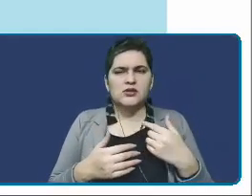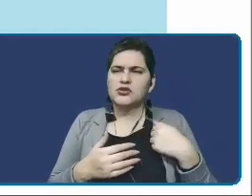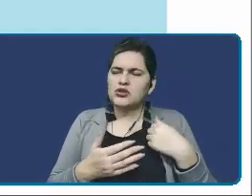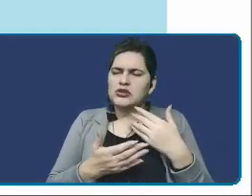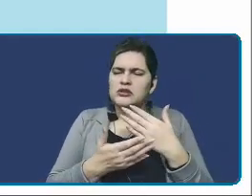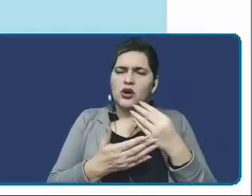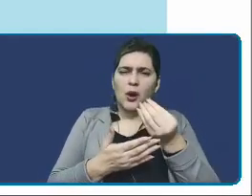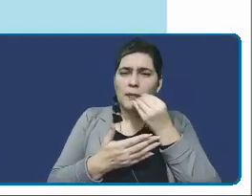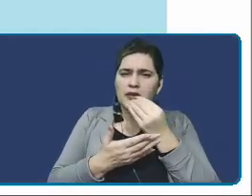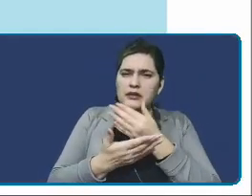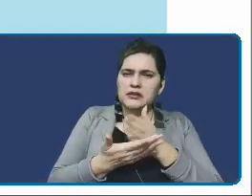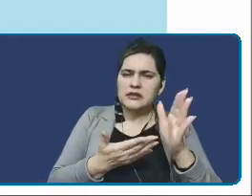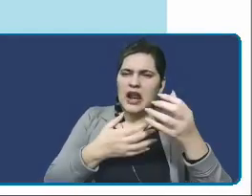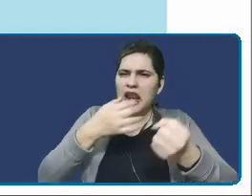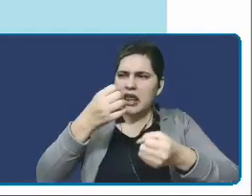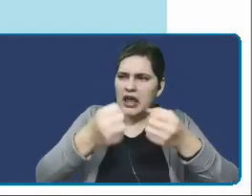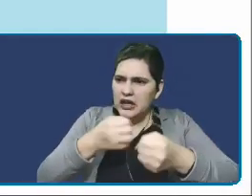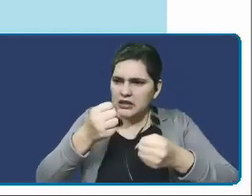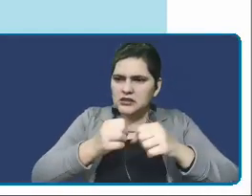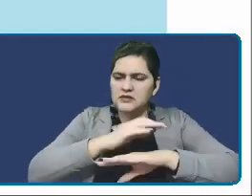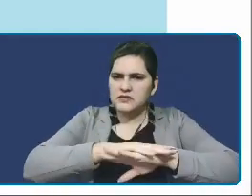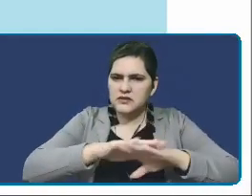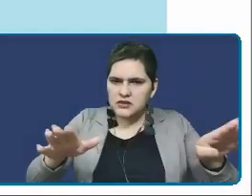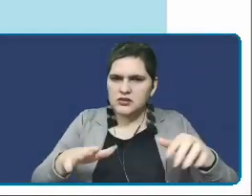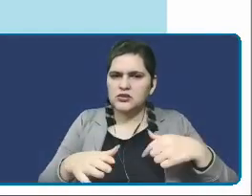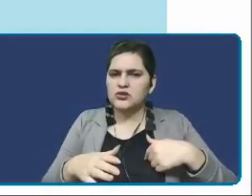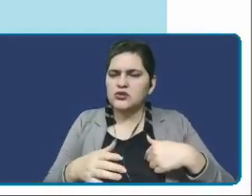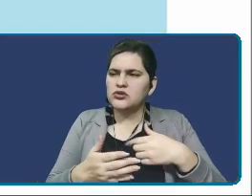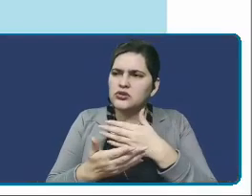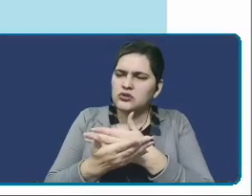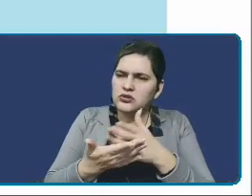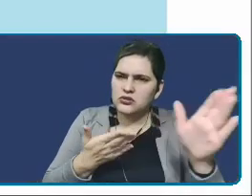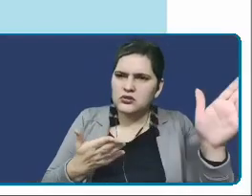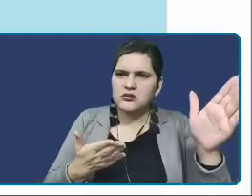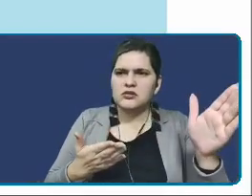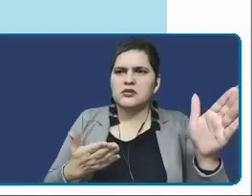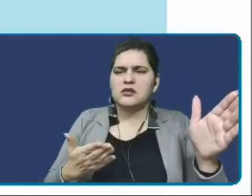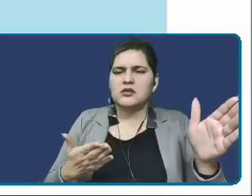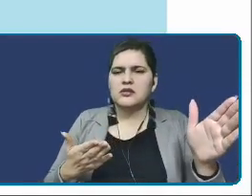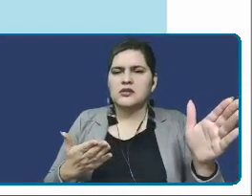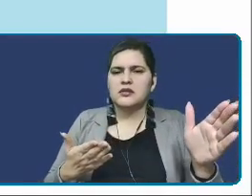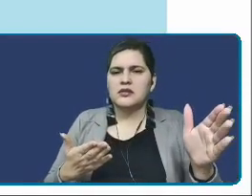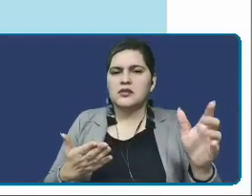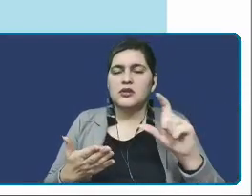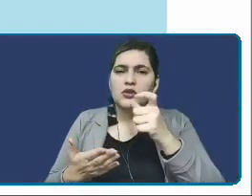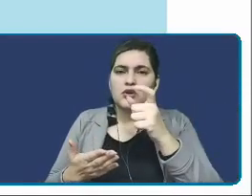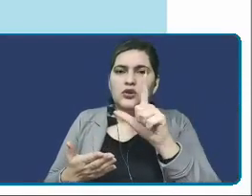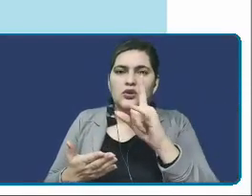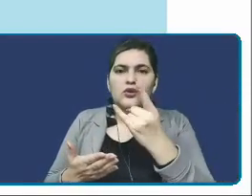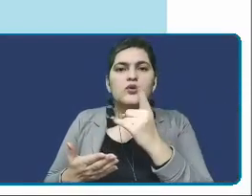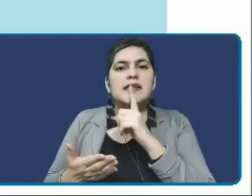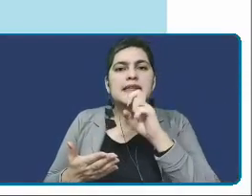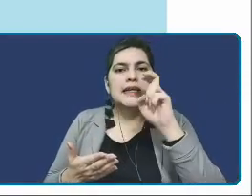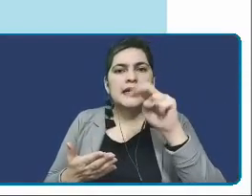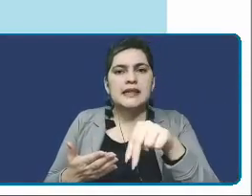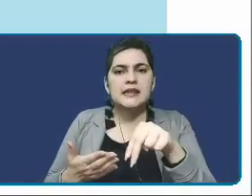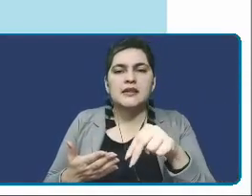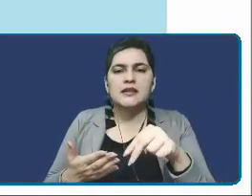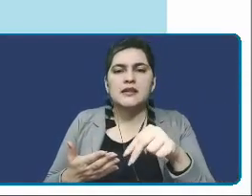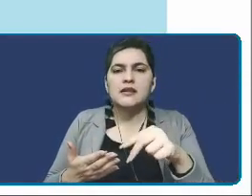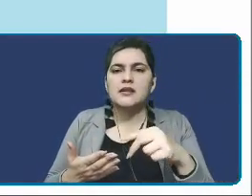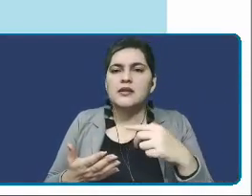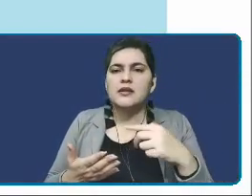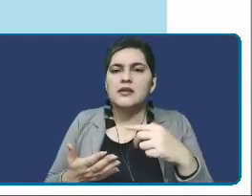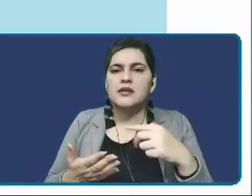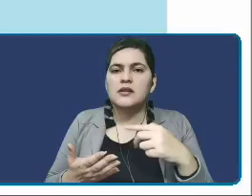la leche, voy a quitar el gluten, porque acá dice que todos los